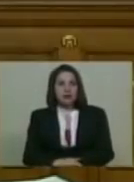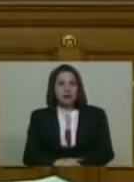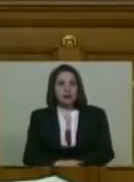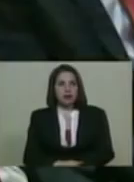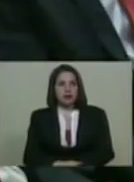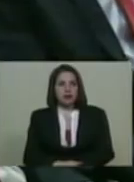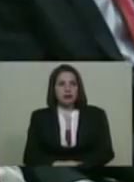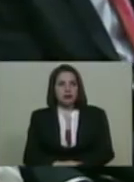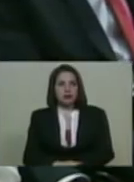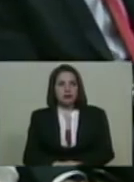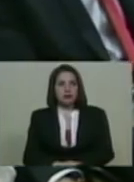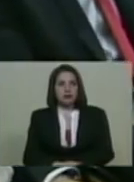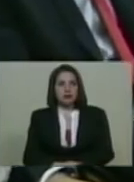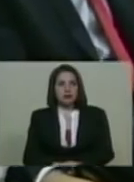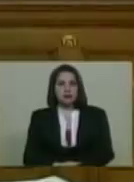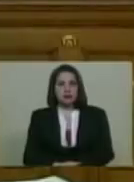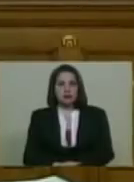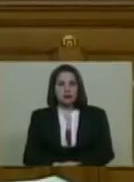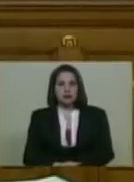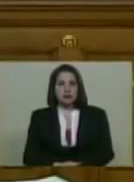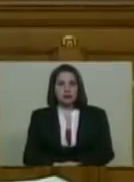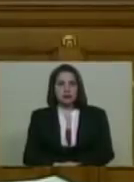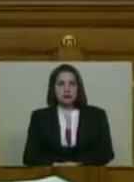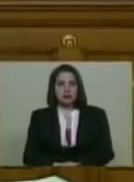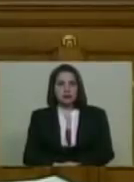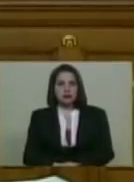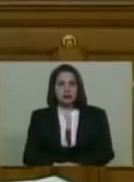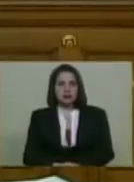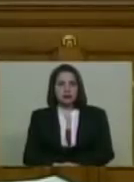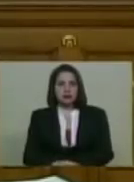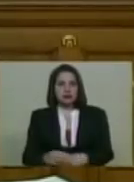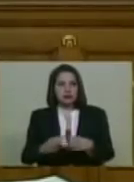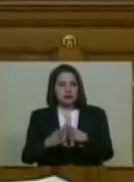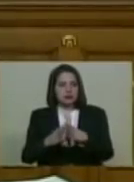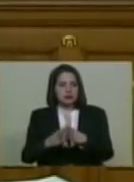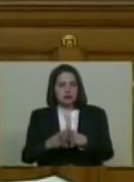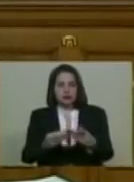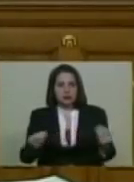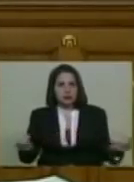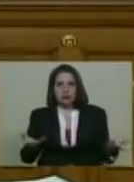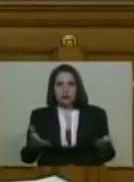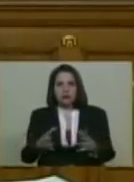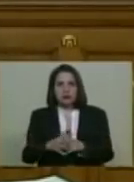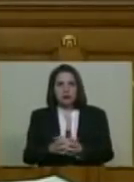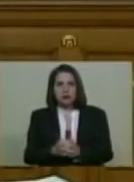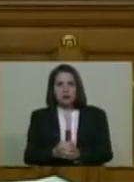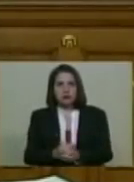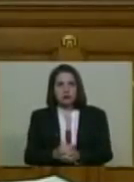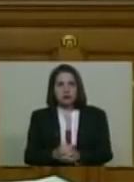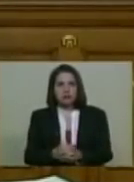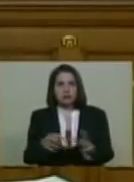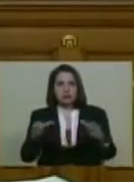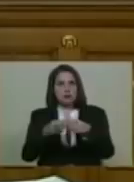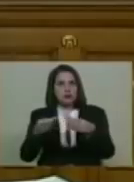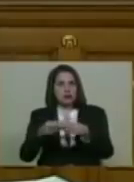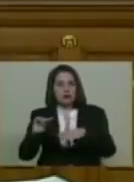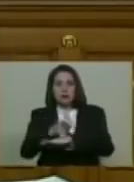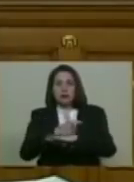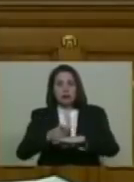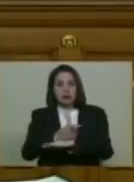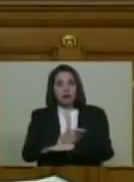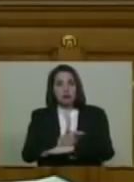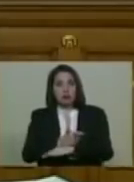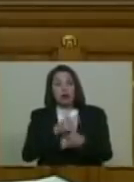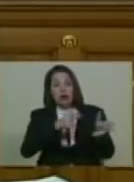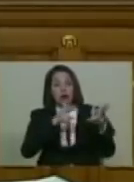funcionan la bomba y se va para colombia vivir este grupo sin lugar a dudas